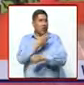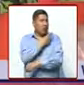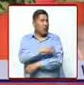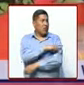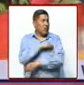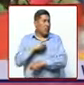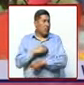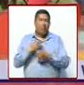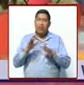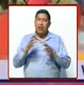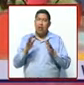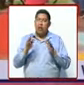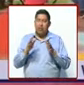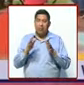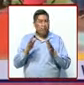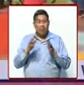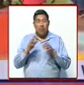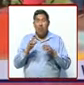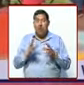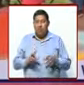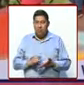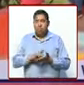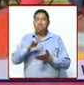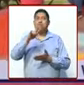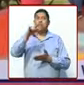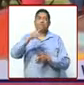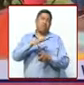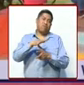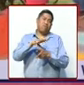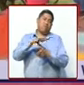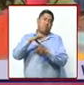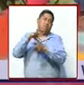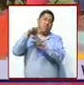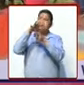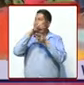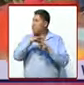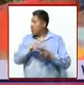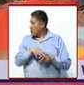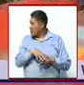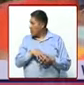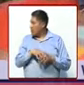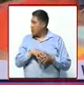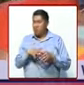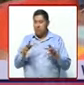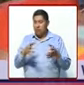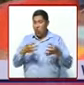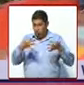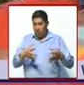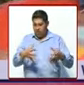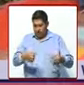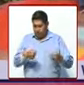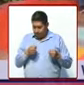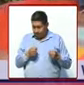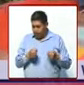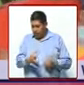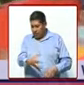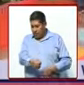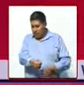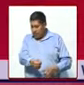hospital. Marcelito va a volar, ¿no? Va a volar esta vez en un helicóptero, va a estar con tripulación oficial, va a